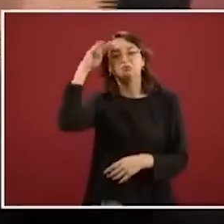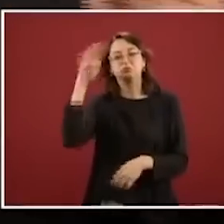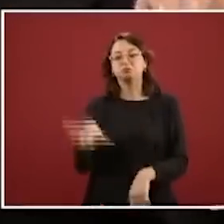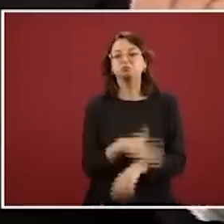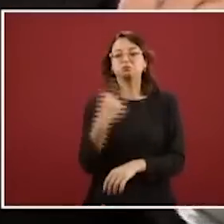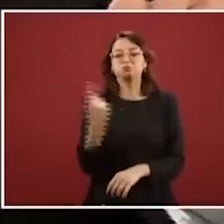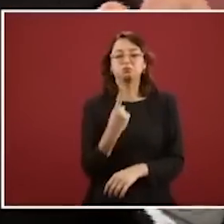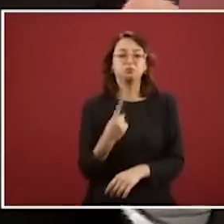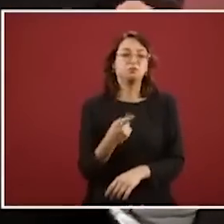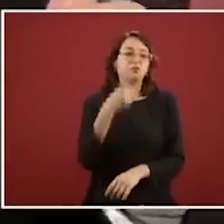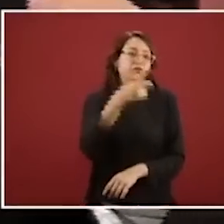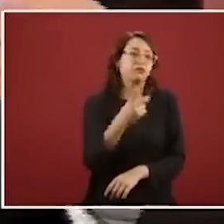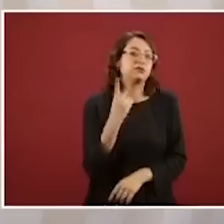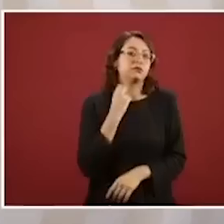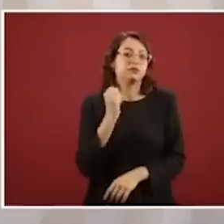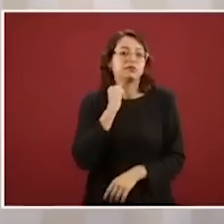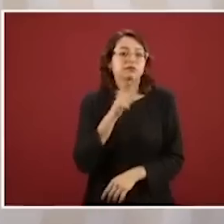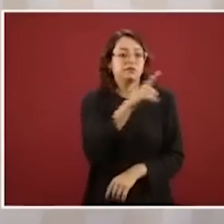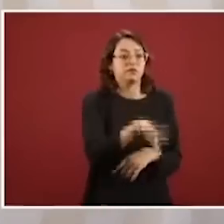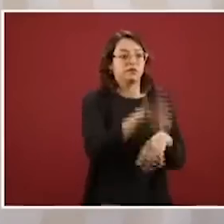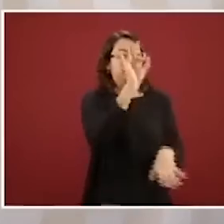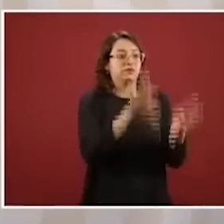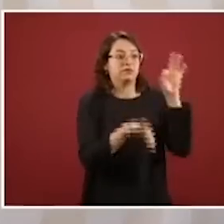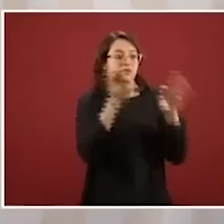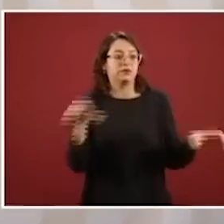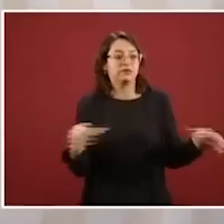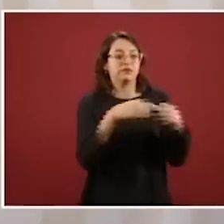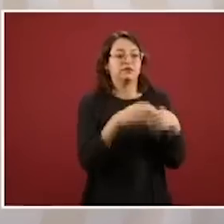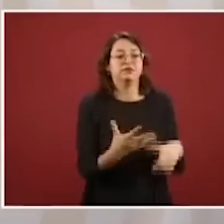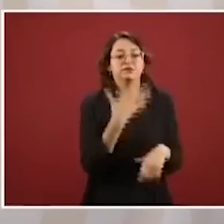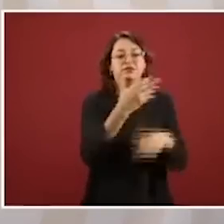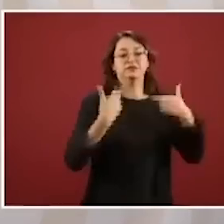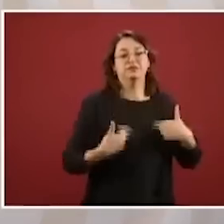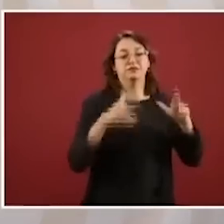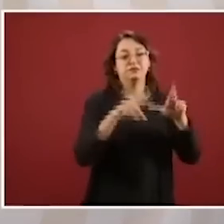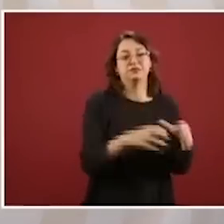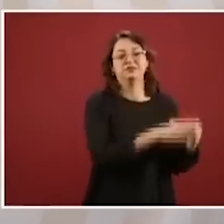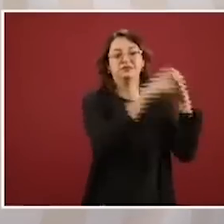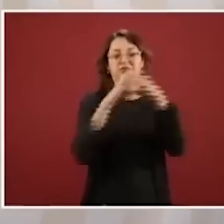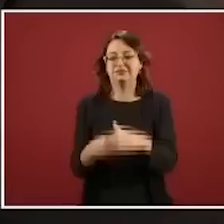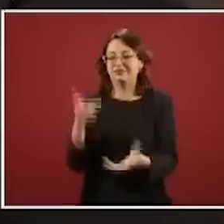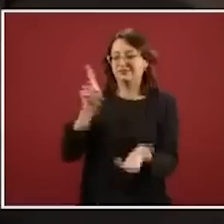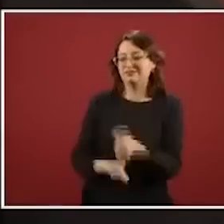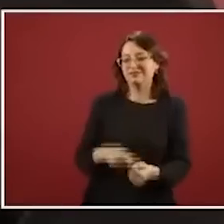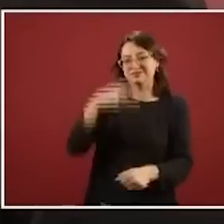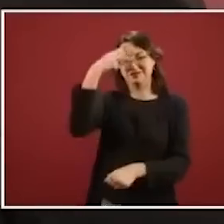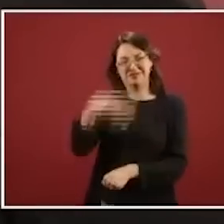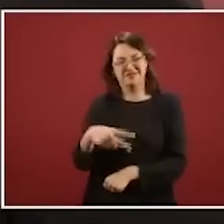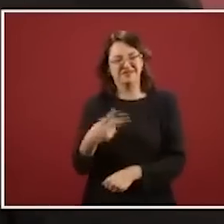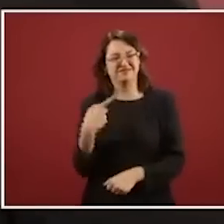Congreso al Ejecutivo que nombre agregados hasta 5 en México y requiere nuestra aprobación.